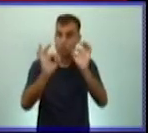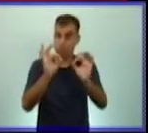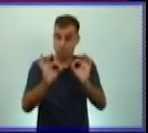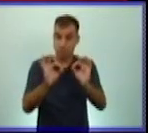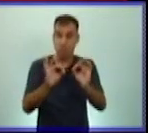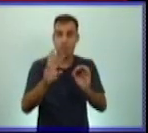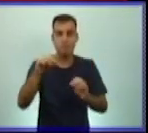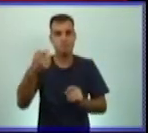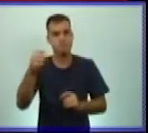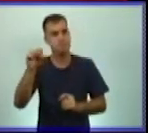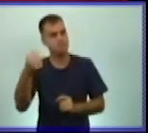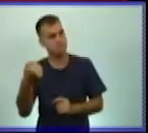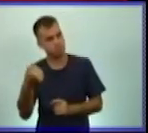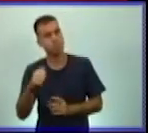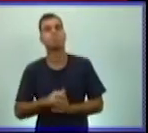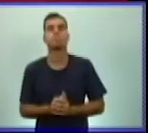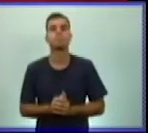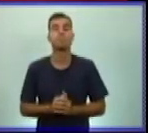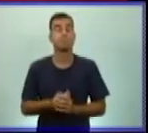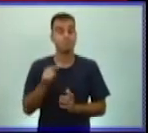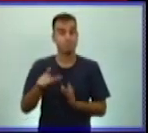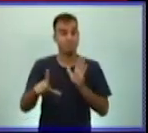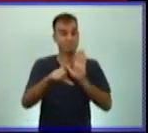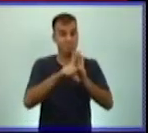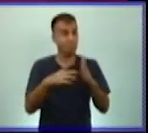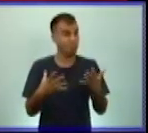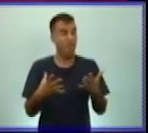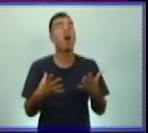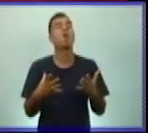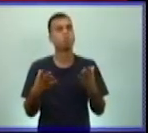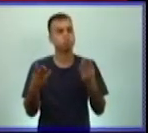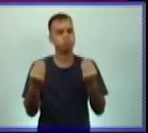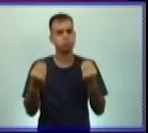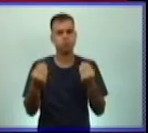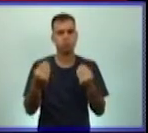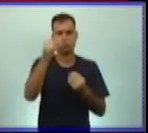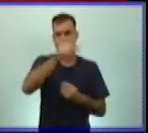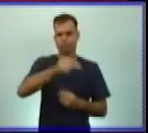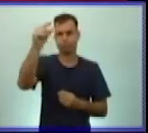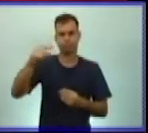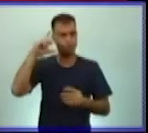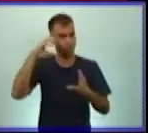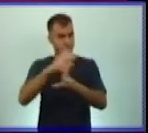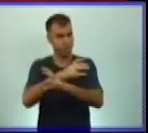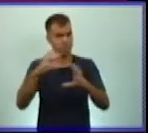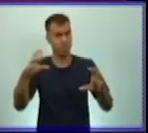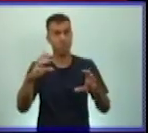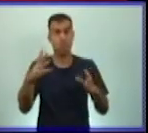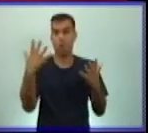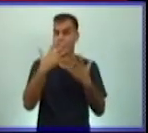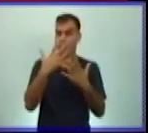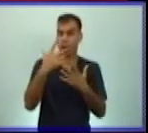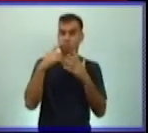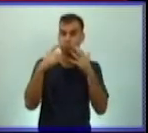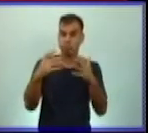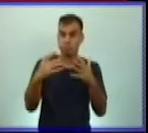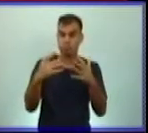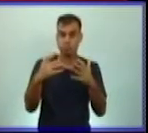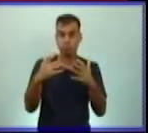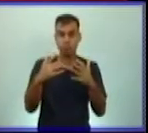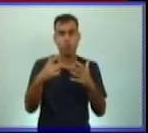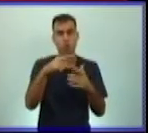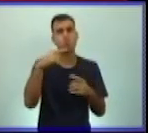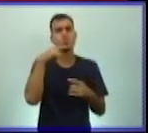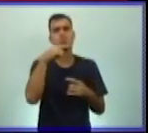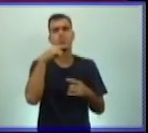la masa. Al establecimiento de esta ley contribuyeron varios científicos, entre los que se destacaron Lomonosov, científico